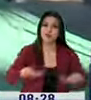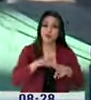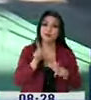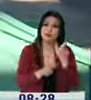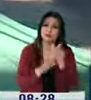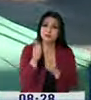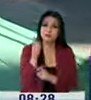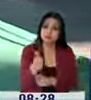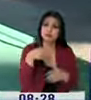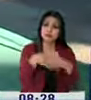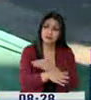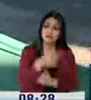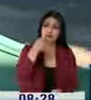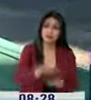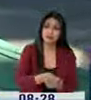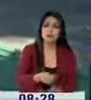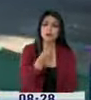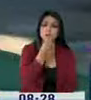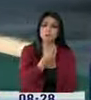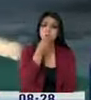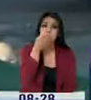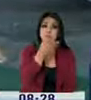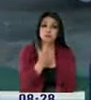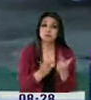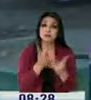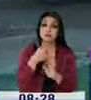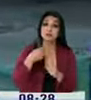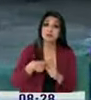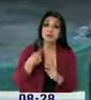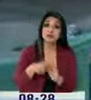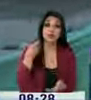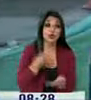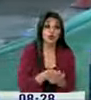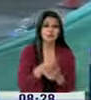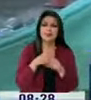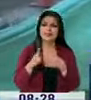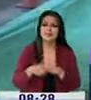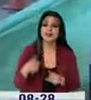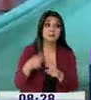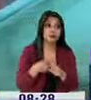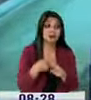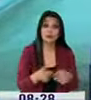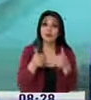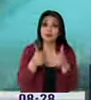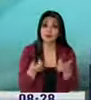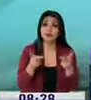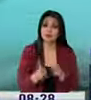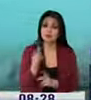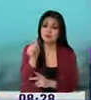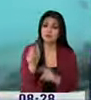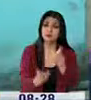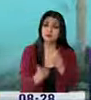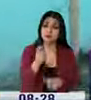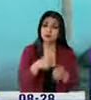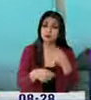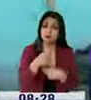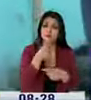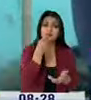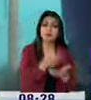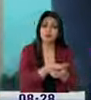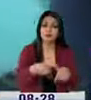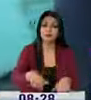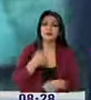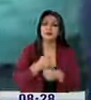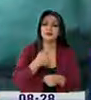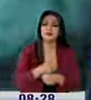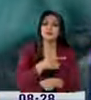para las personas que vienen a visitarnos aquí en el mercado, hacer las compras para los distintos mercados y para los mismos comerciantes que trabajamos